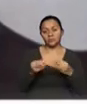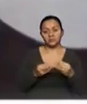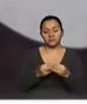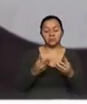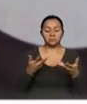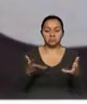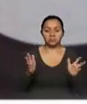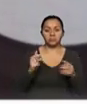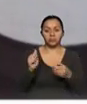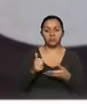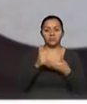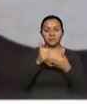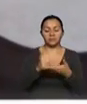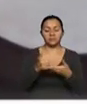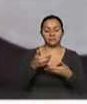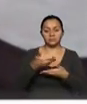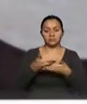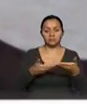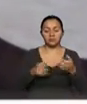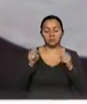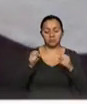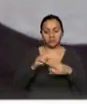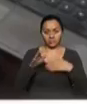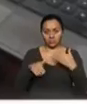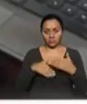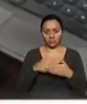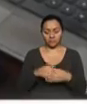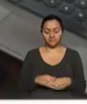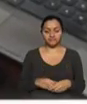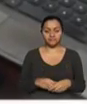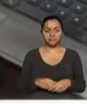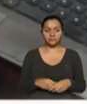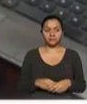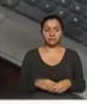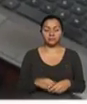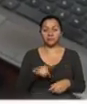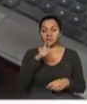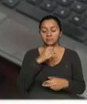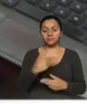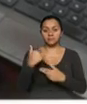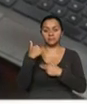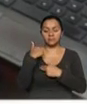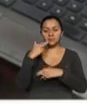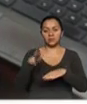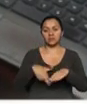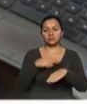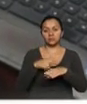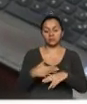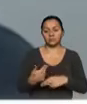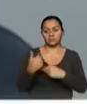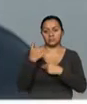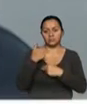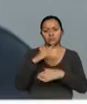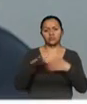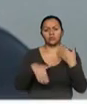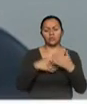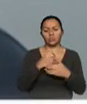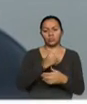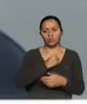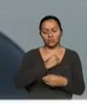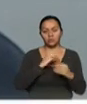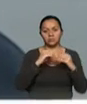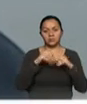desee, sin tener que acercarse físicamente a la intendencia. Esto viene a ser a nivel nacional, porque todos los dueños